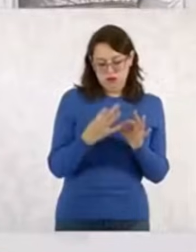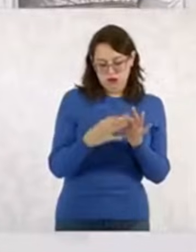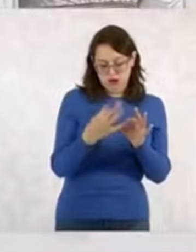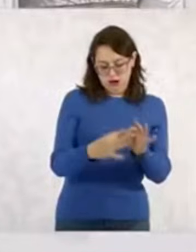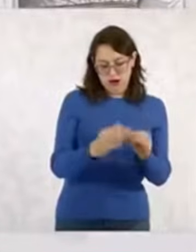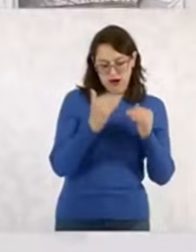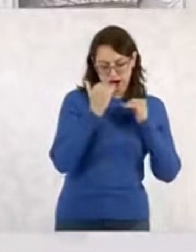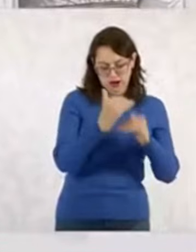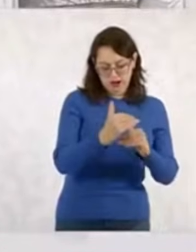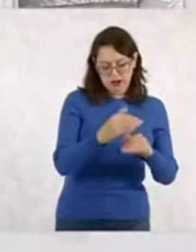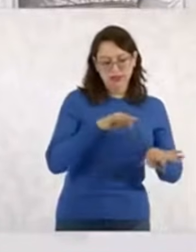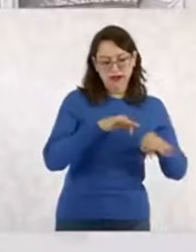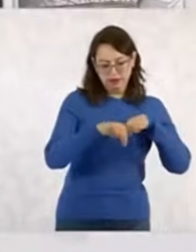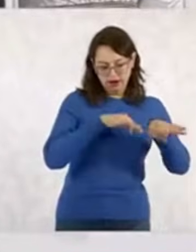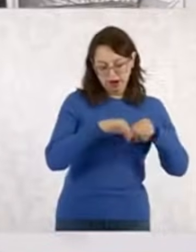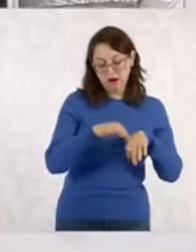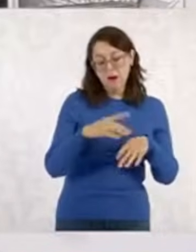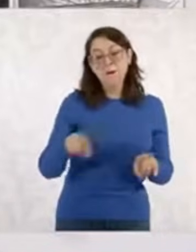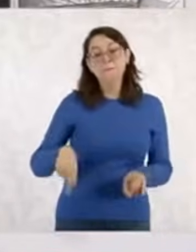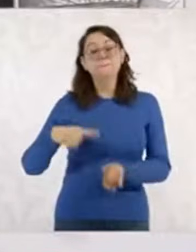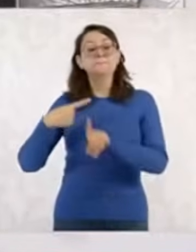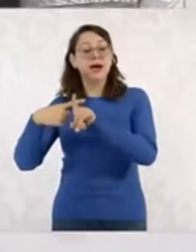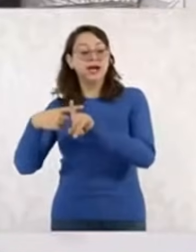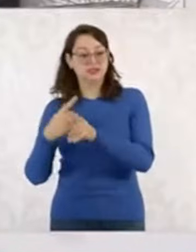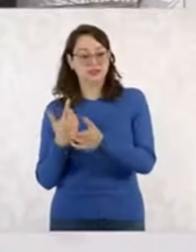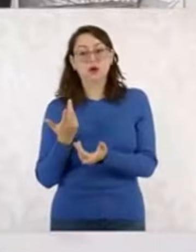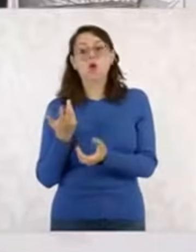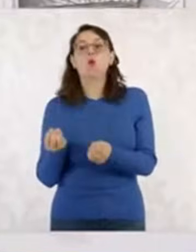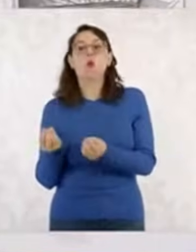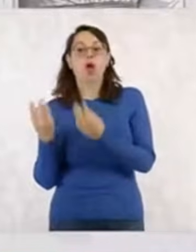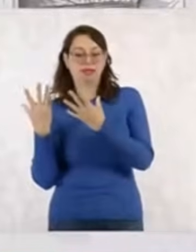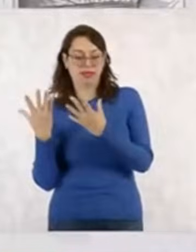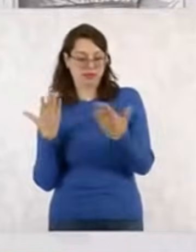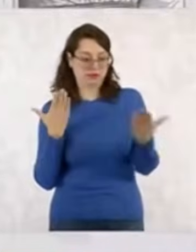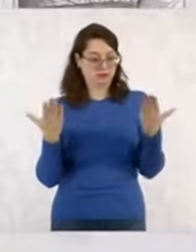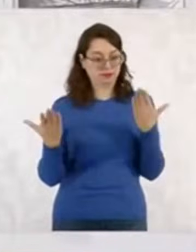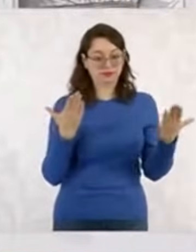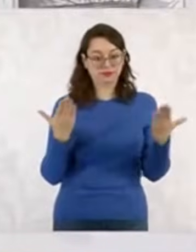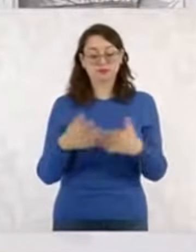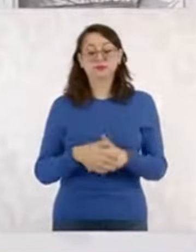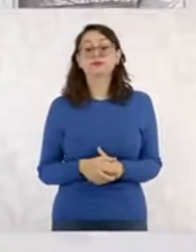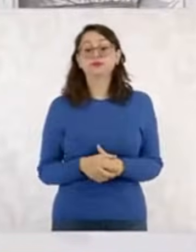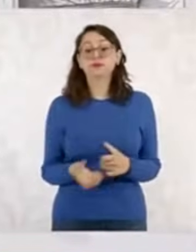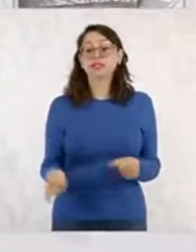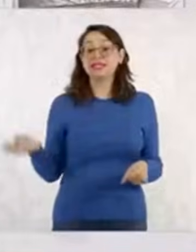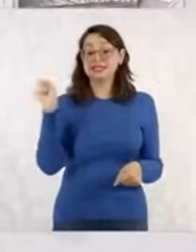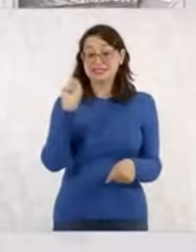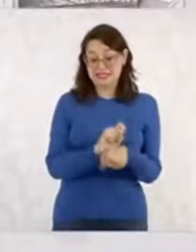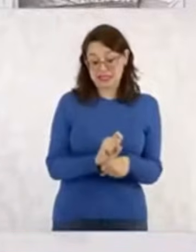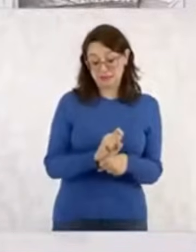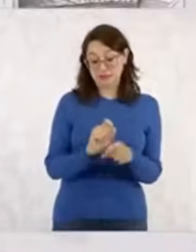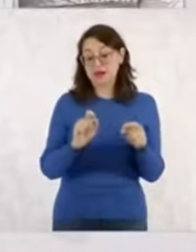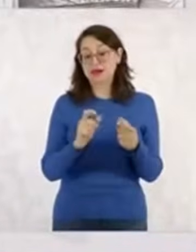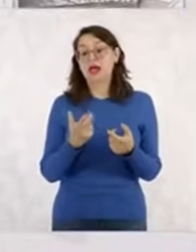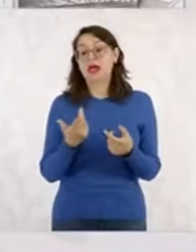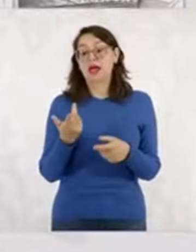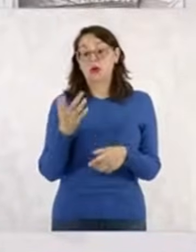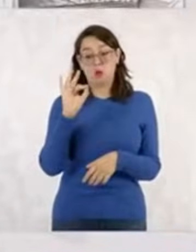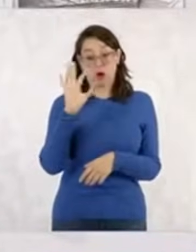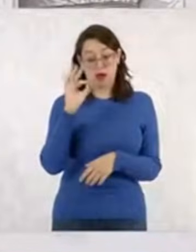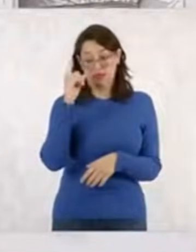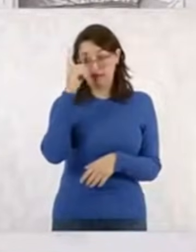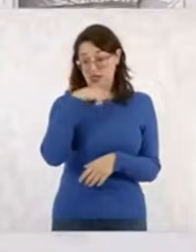extraordinarias utilizadas. La instauración de la semana laboral de 40 horas es una de las políticas que